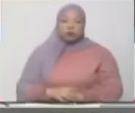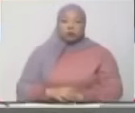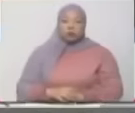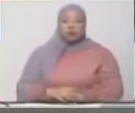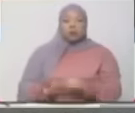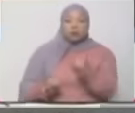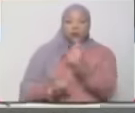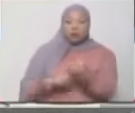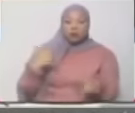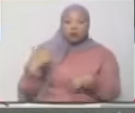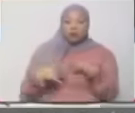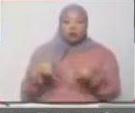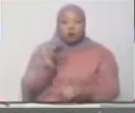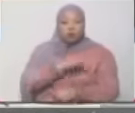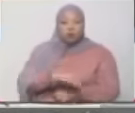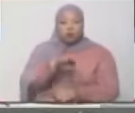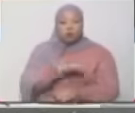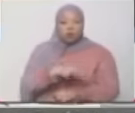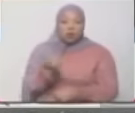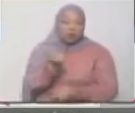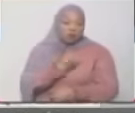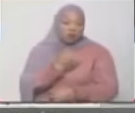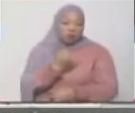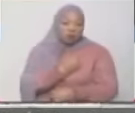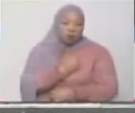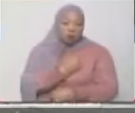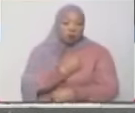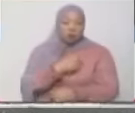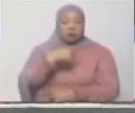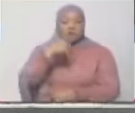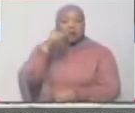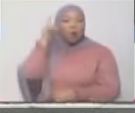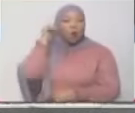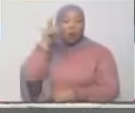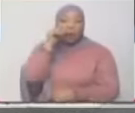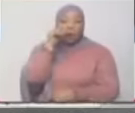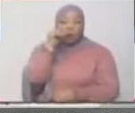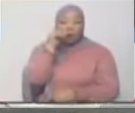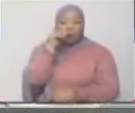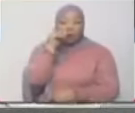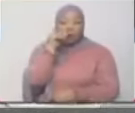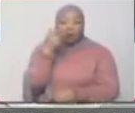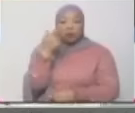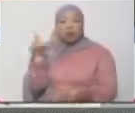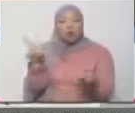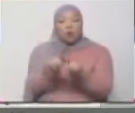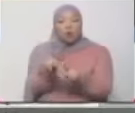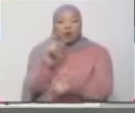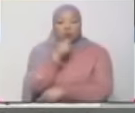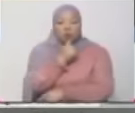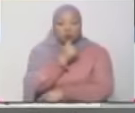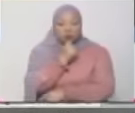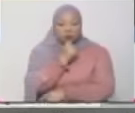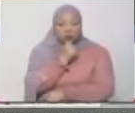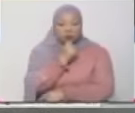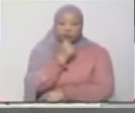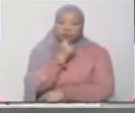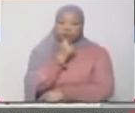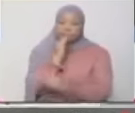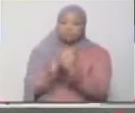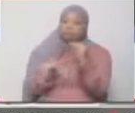desarrollo social e individual del ser humano, de la humanidad, siempre es desigual, ¿verdad?